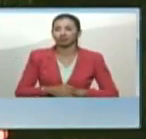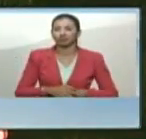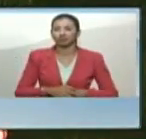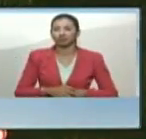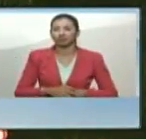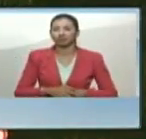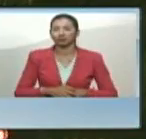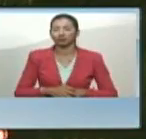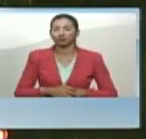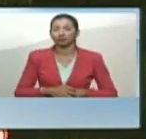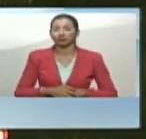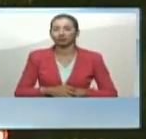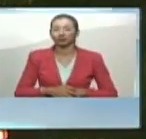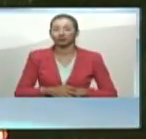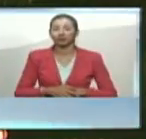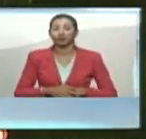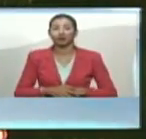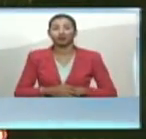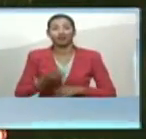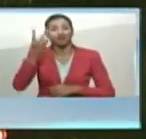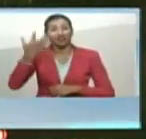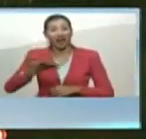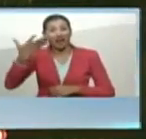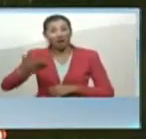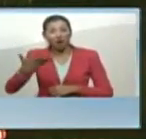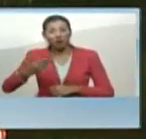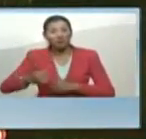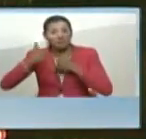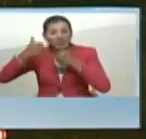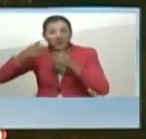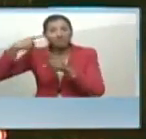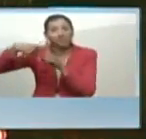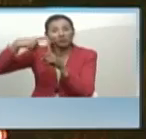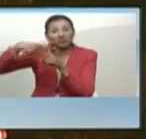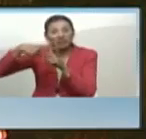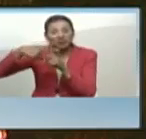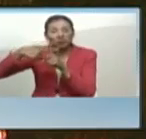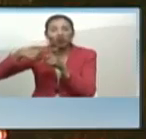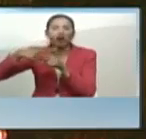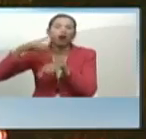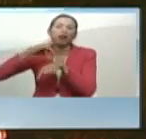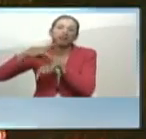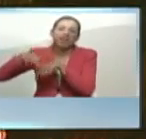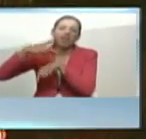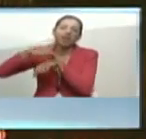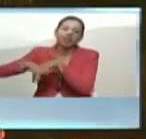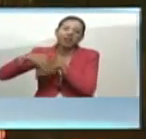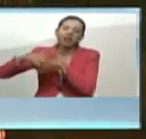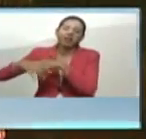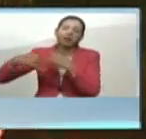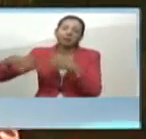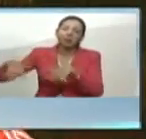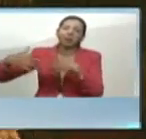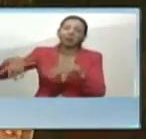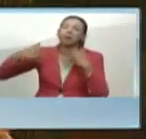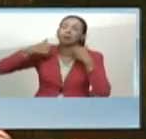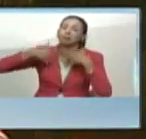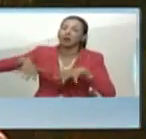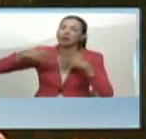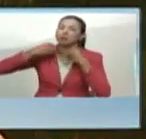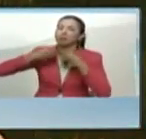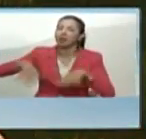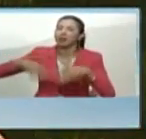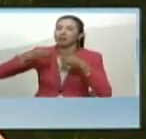Aflojar los valores duros que el venezolano ha venido construyendo, de la solidaridad, de la unión, del patriotismo, de Bolívar,